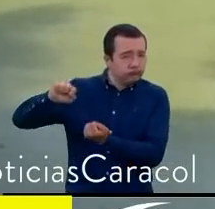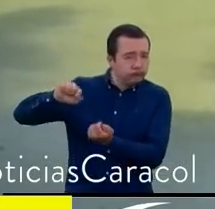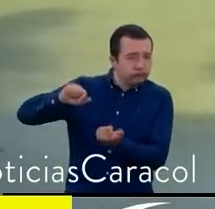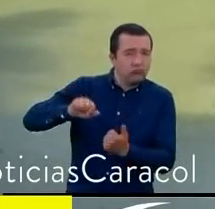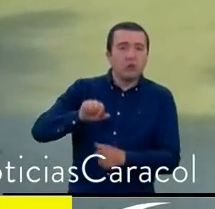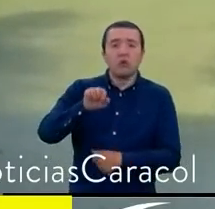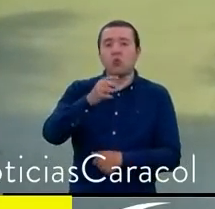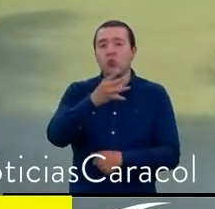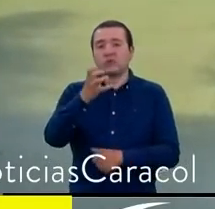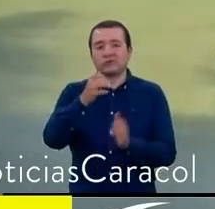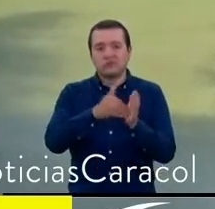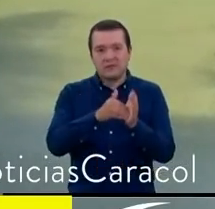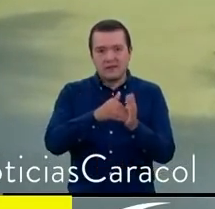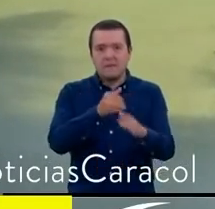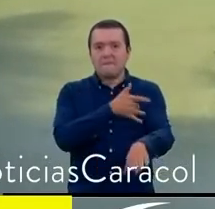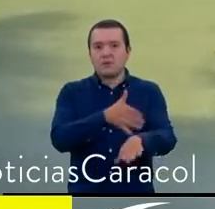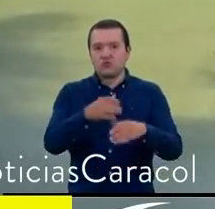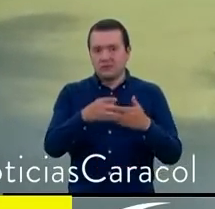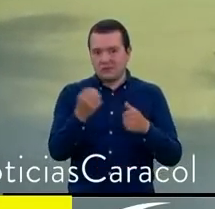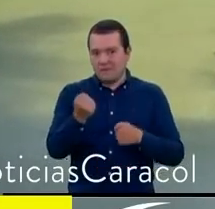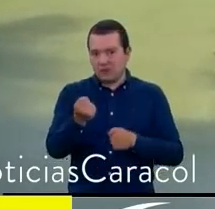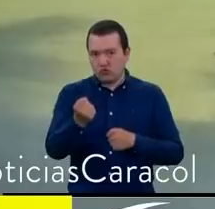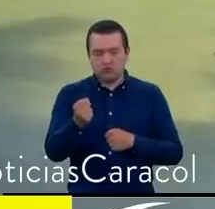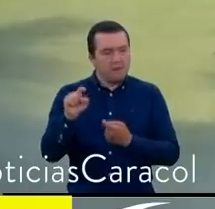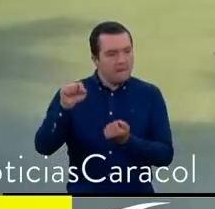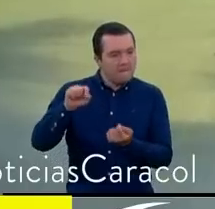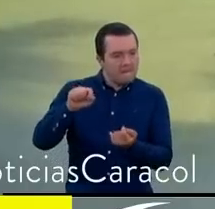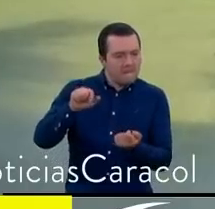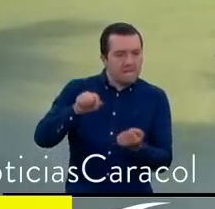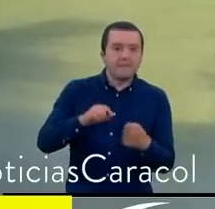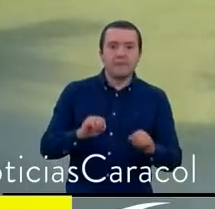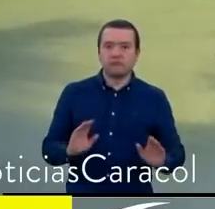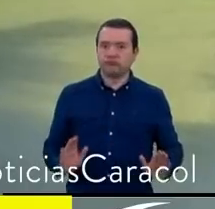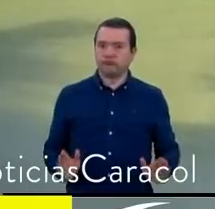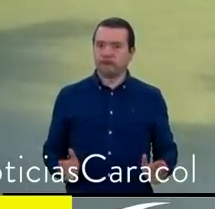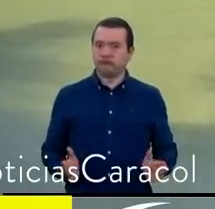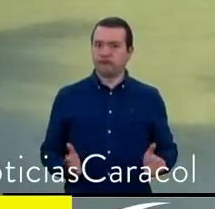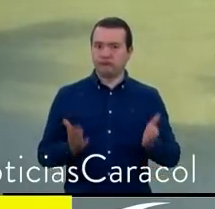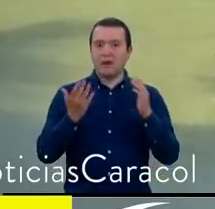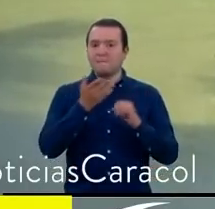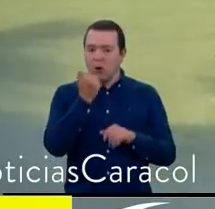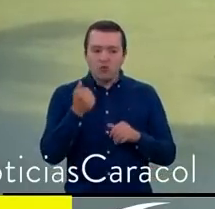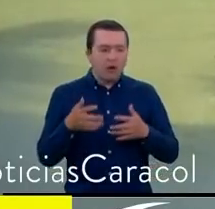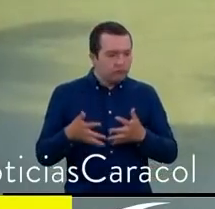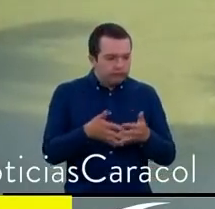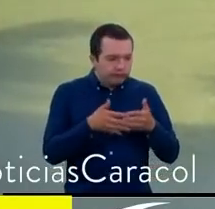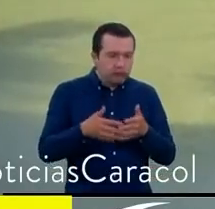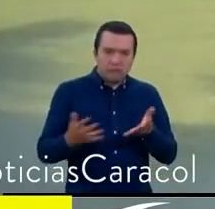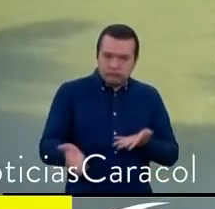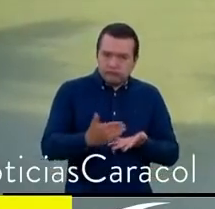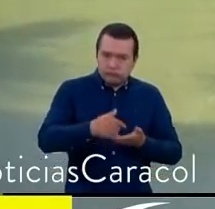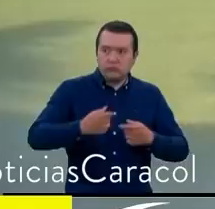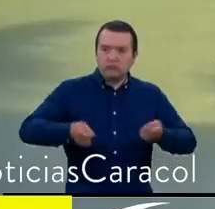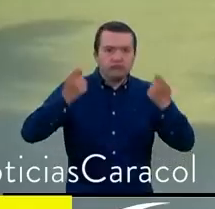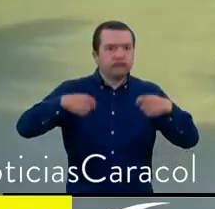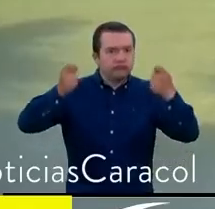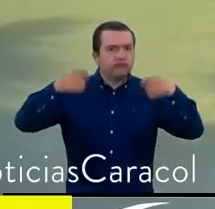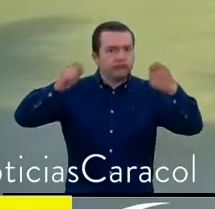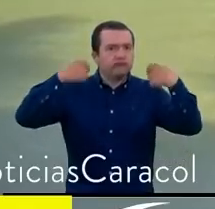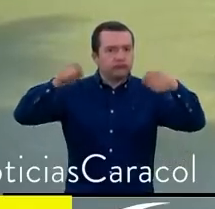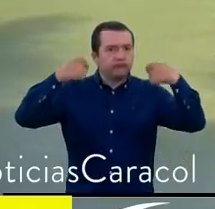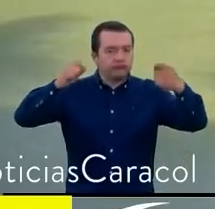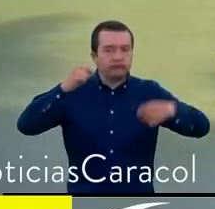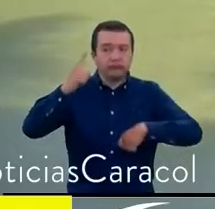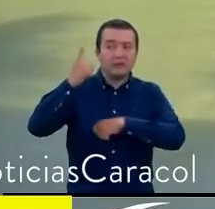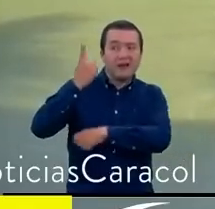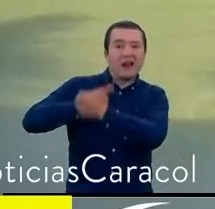pesos en temas de competitividad para mejorar productividad y que seamos competitivos en el mundo, como el año pasado, donde se dieron